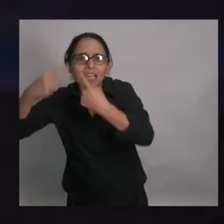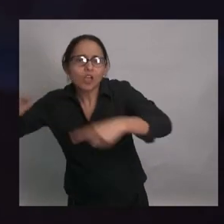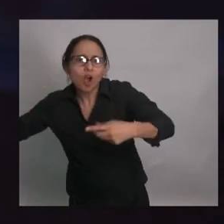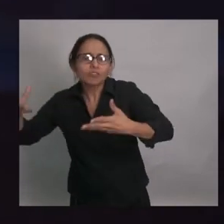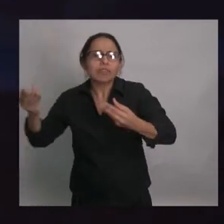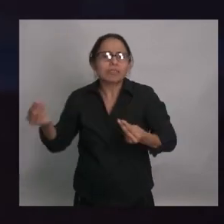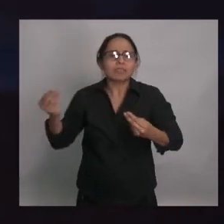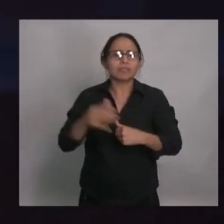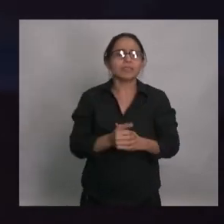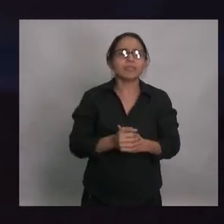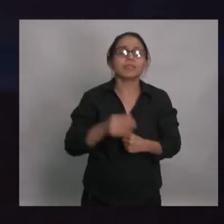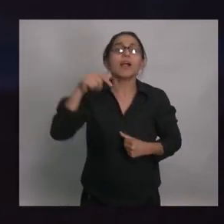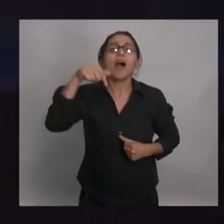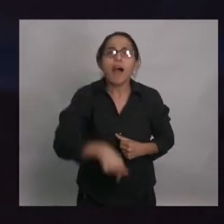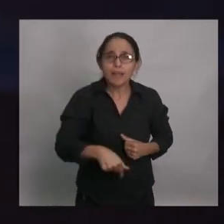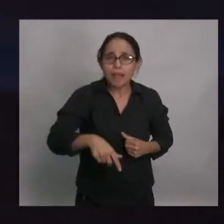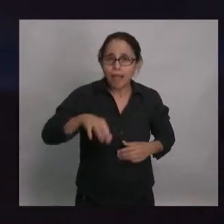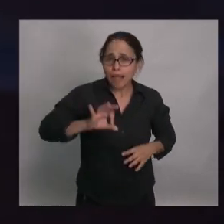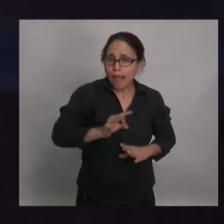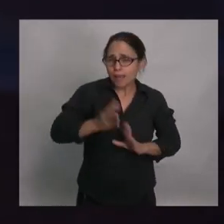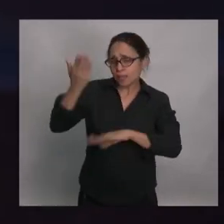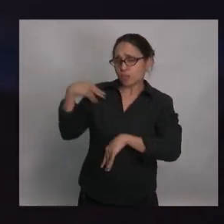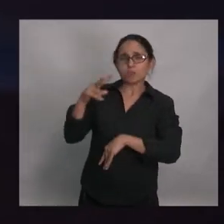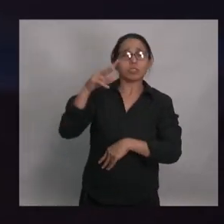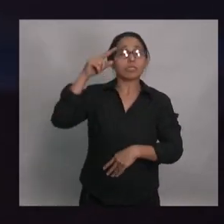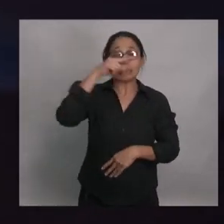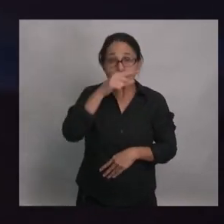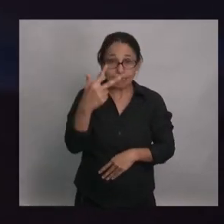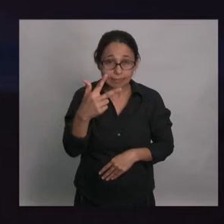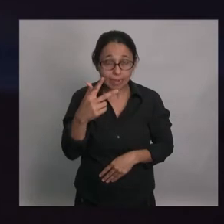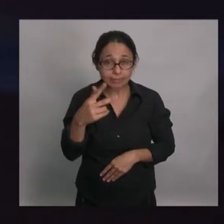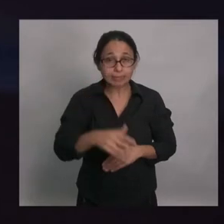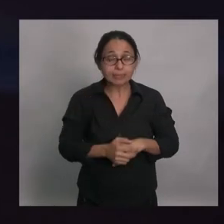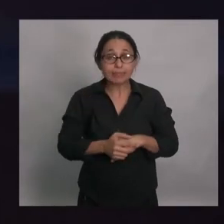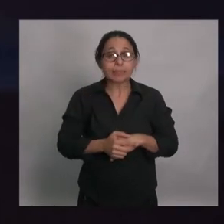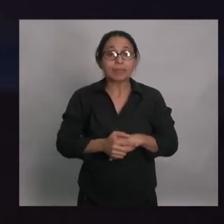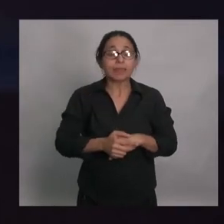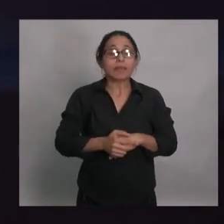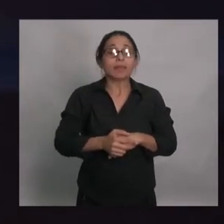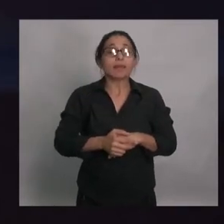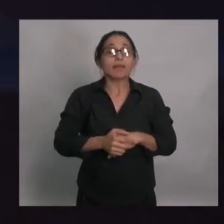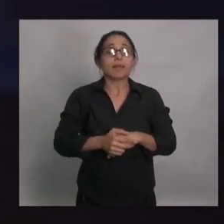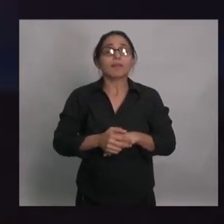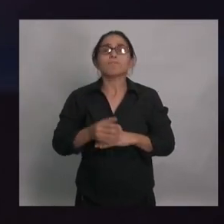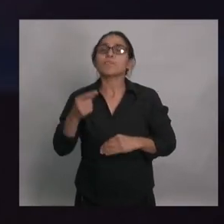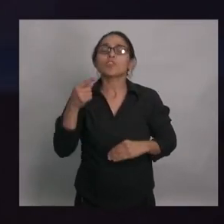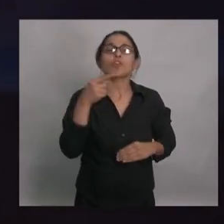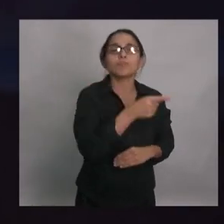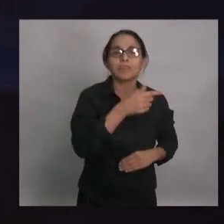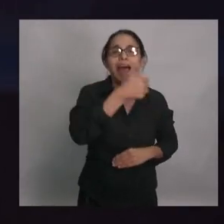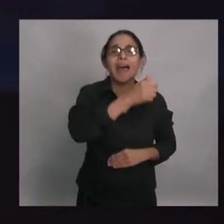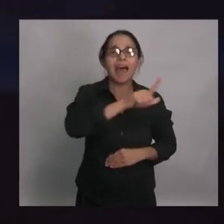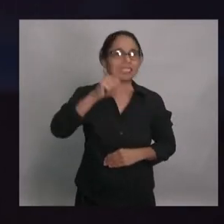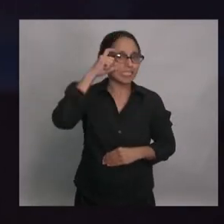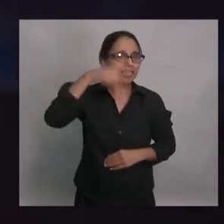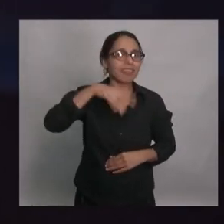fijarse que aquí mucho antes desde el año 73 contra el el inhumano y cruel ataque a salvador allende aquí empezó a